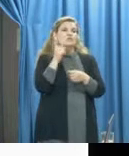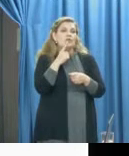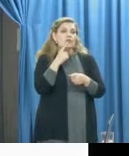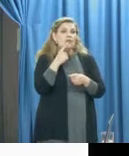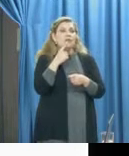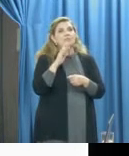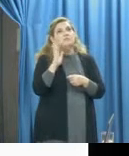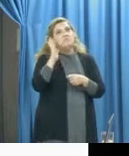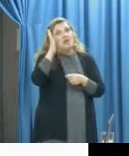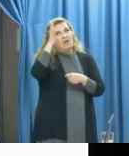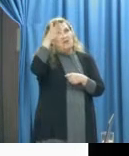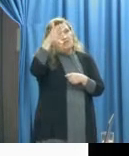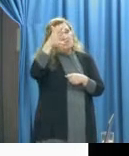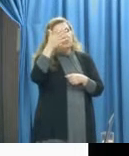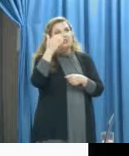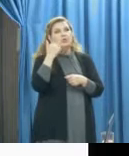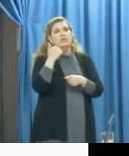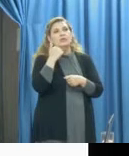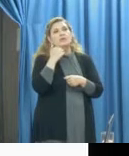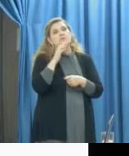encontrar muchos más.